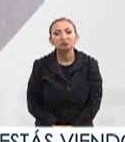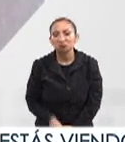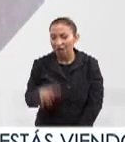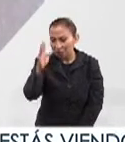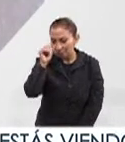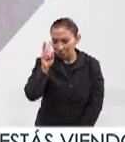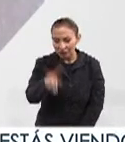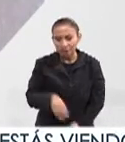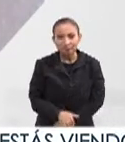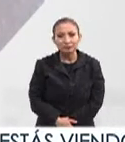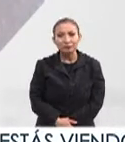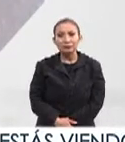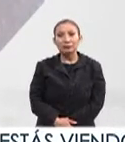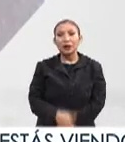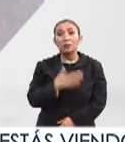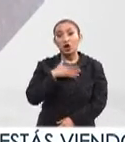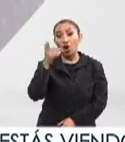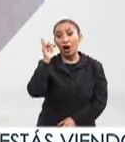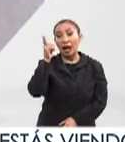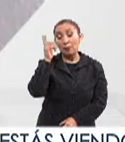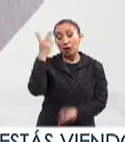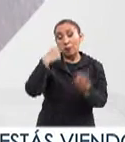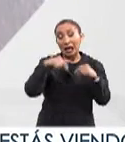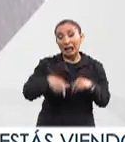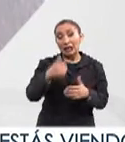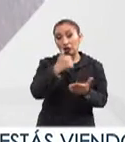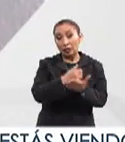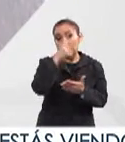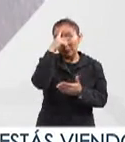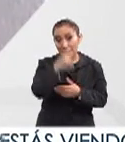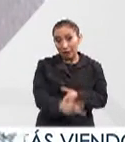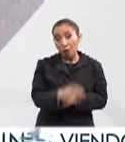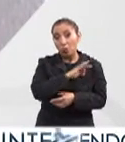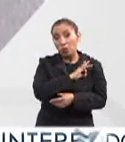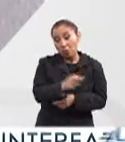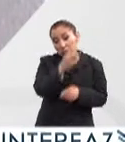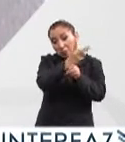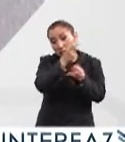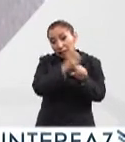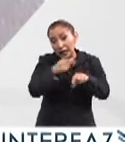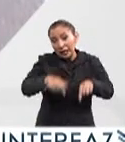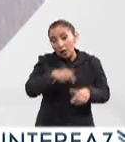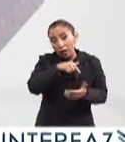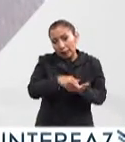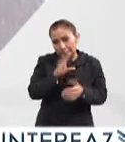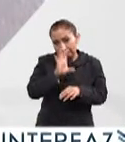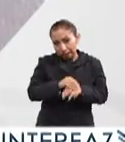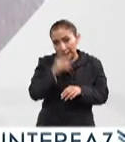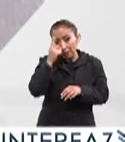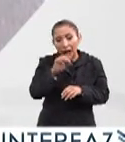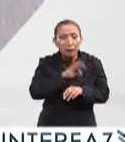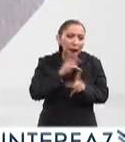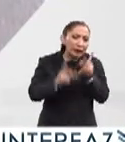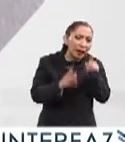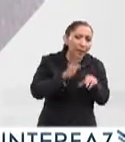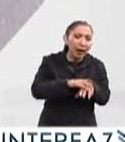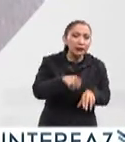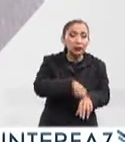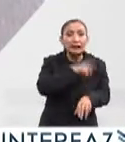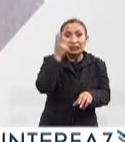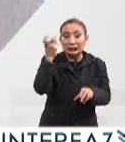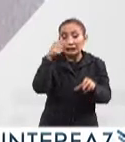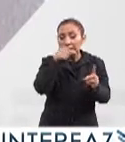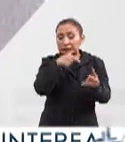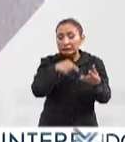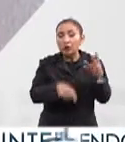Totalmente de acuerdo. Bueno, pues ojalá que cuando estés aquí en la Ciudad de México podamos invitarte al estudio, si nos lo permites, para poder platicar más sobre